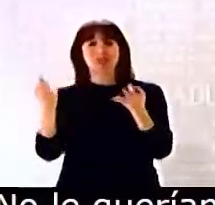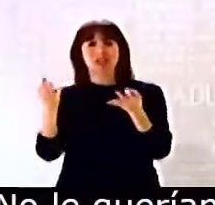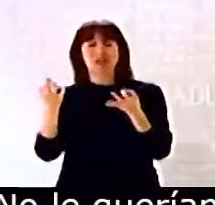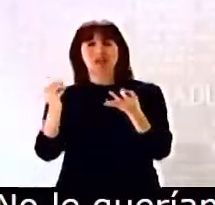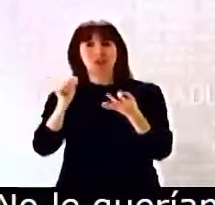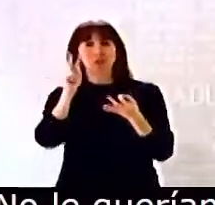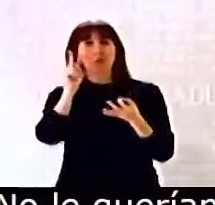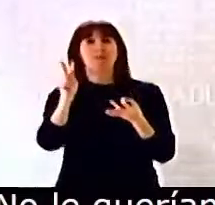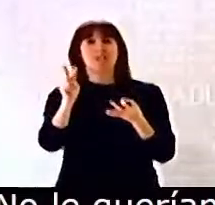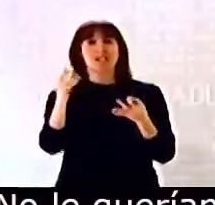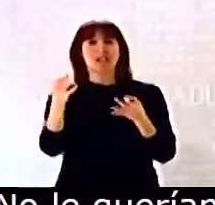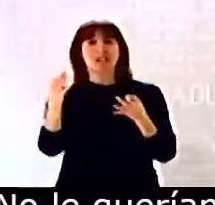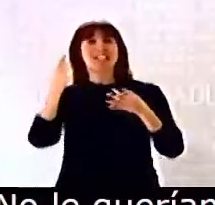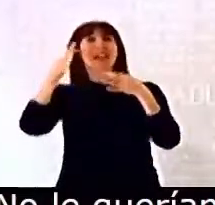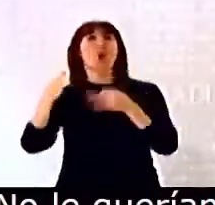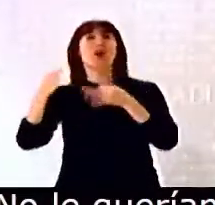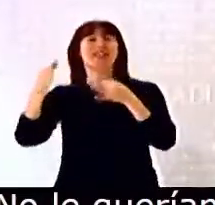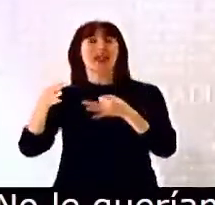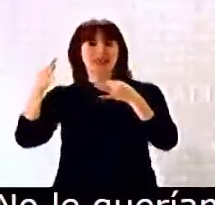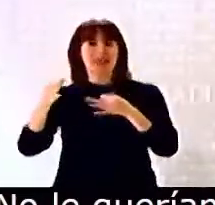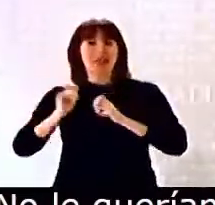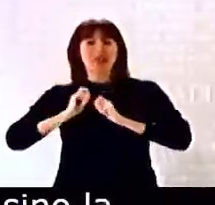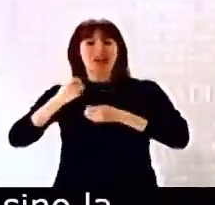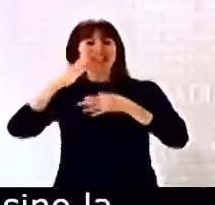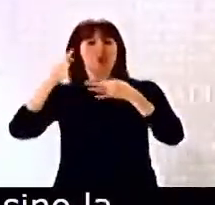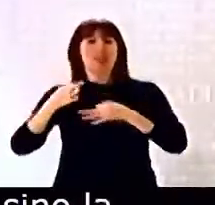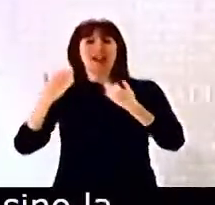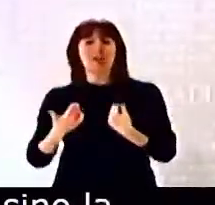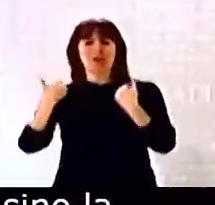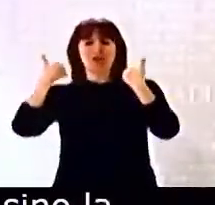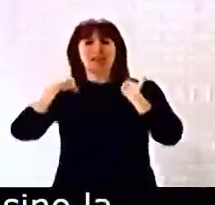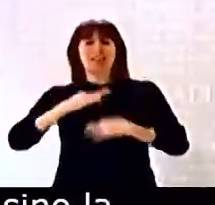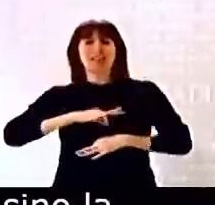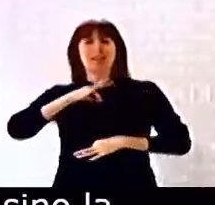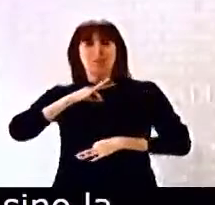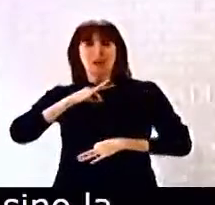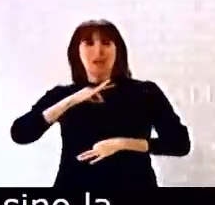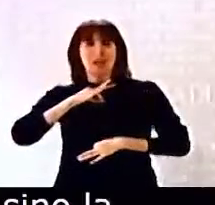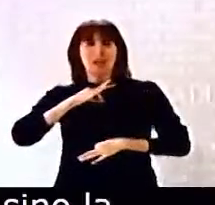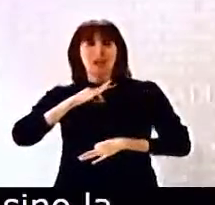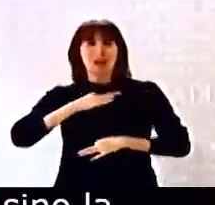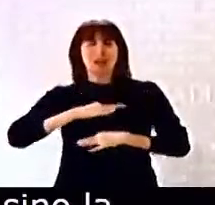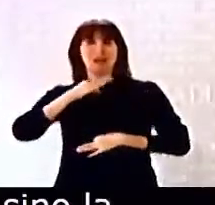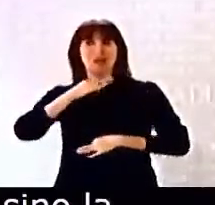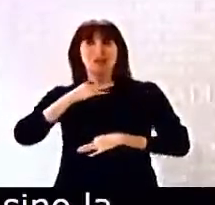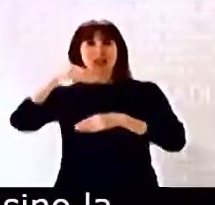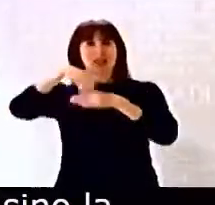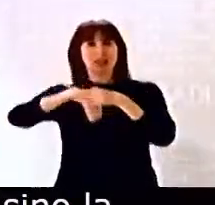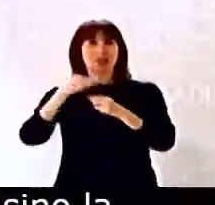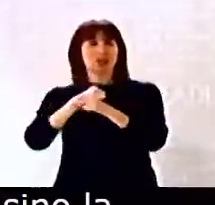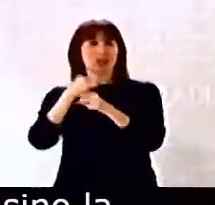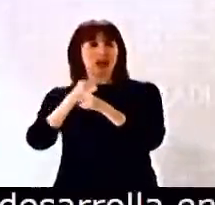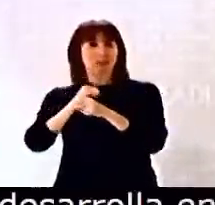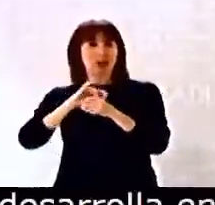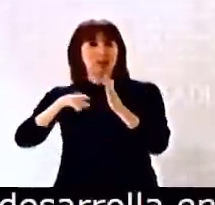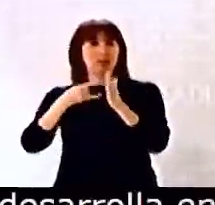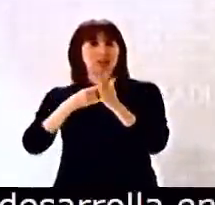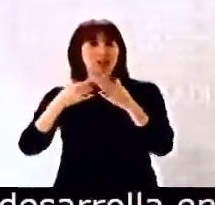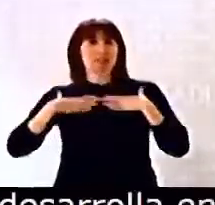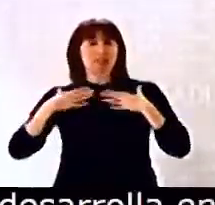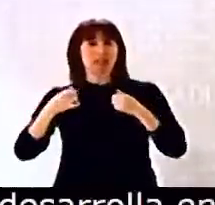el punto de vista de la seguridad, de la responsabilidad civil que se desarrolla en el trabajo de nuestro sistema